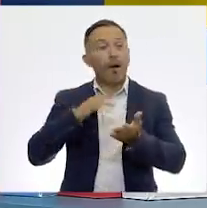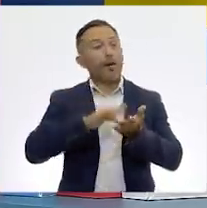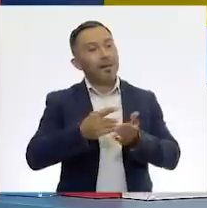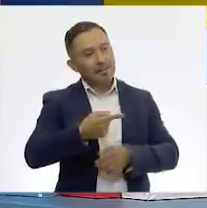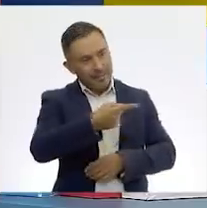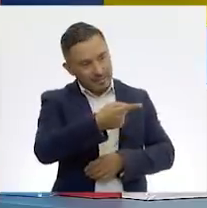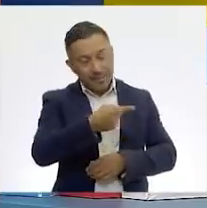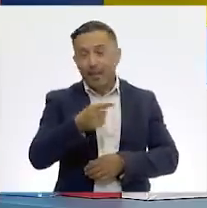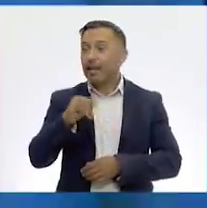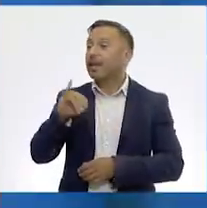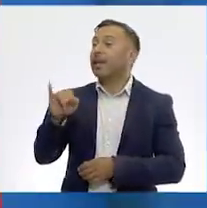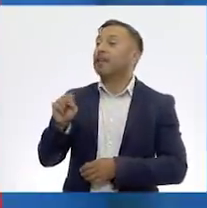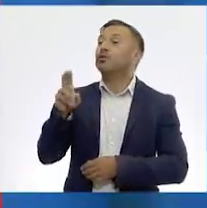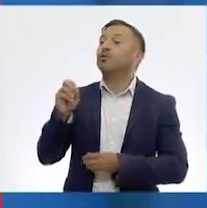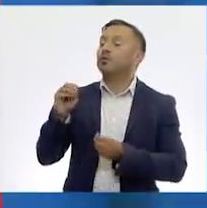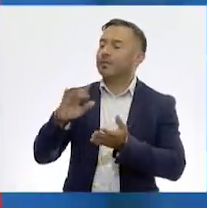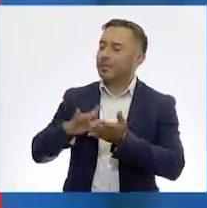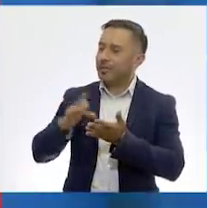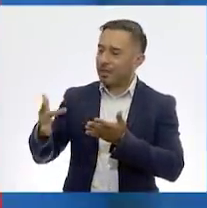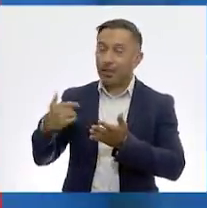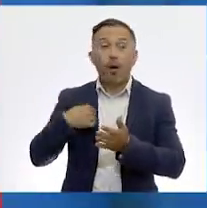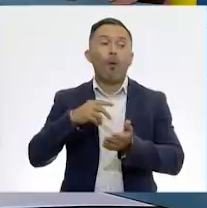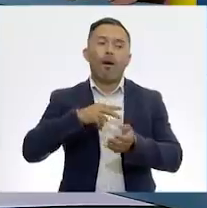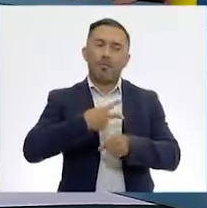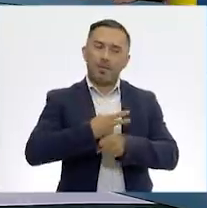Muchas gracias. Muchas gracias por invitarme nuevamente.